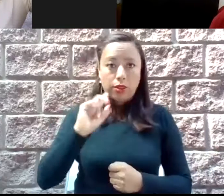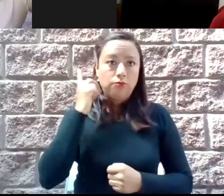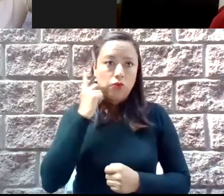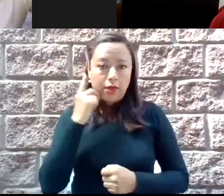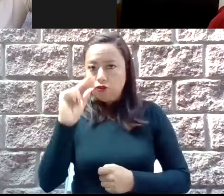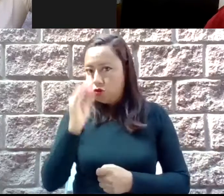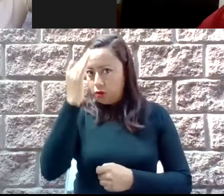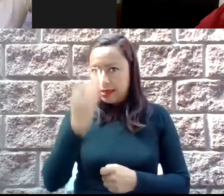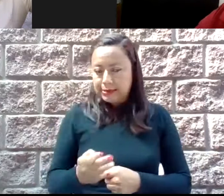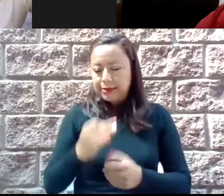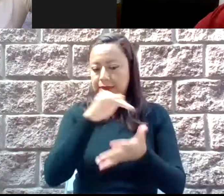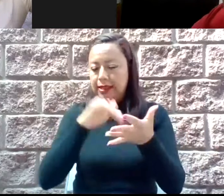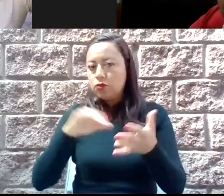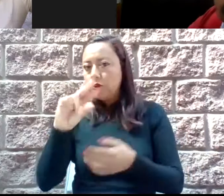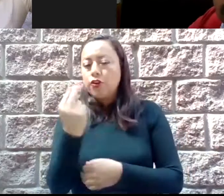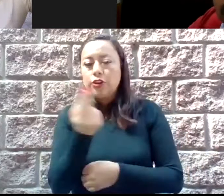su aprobación?